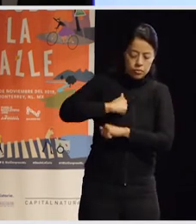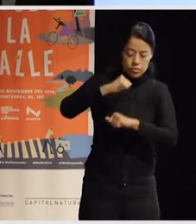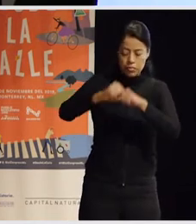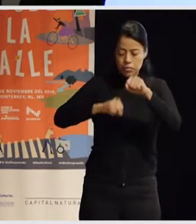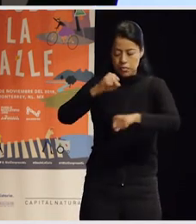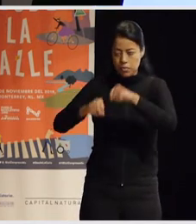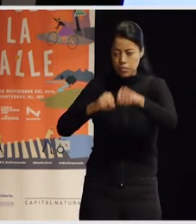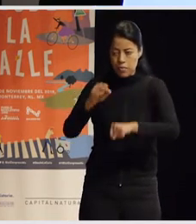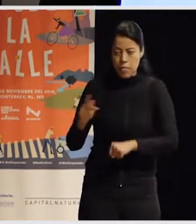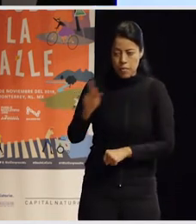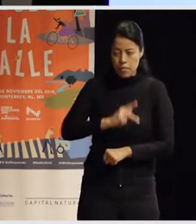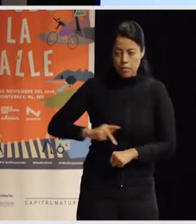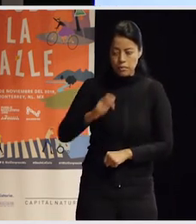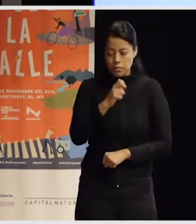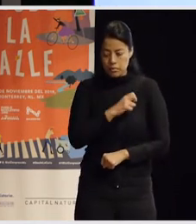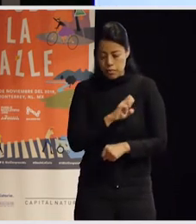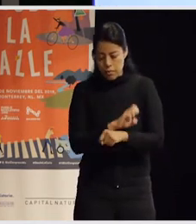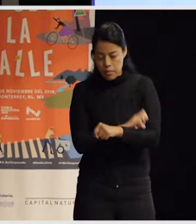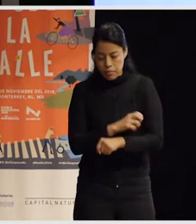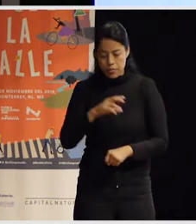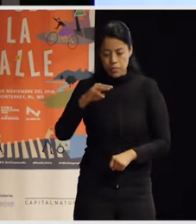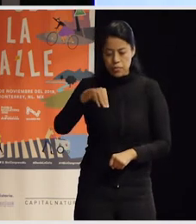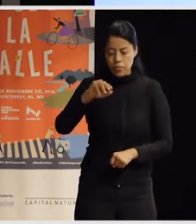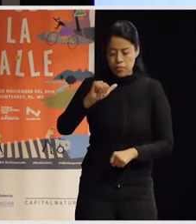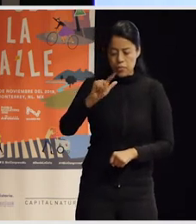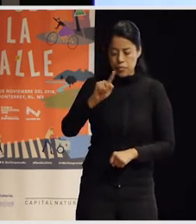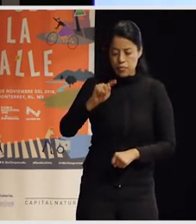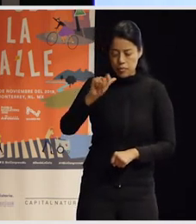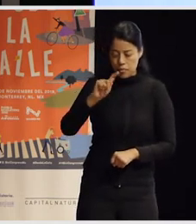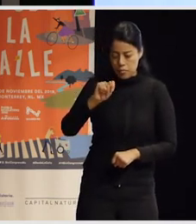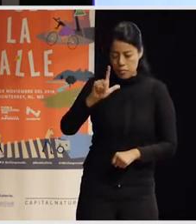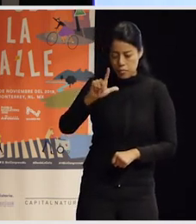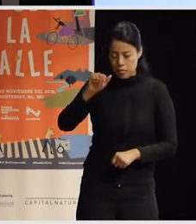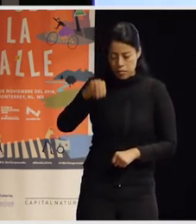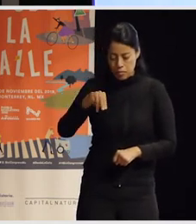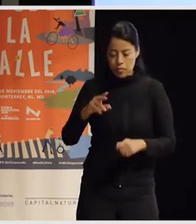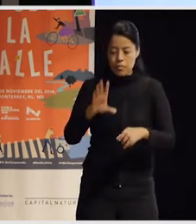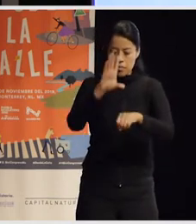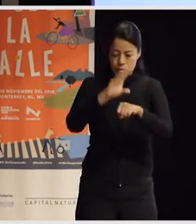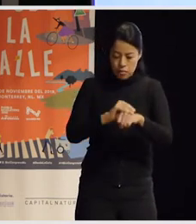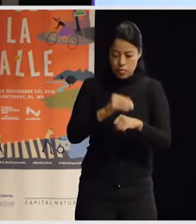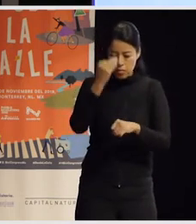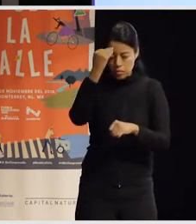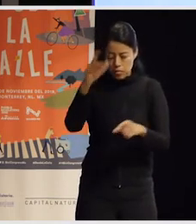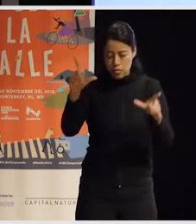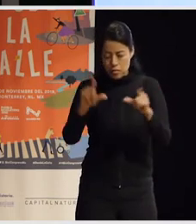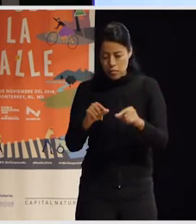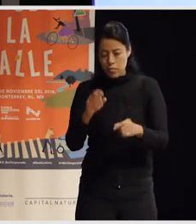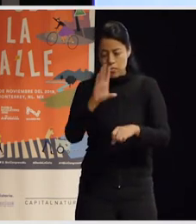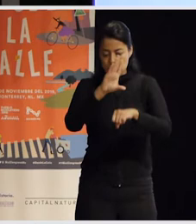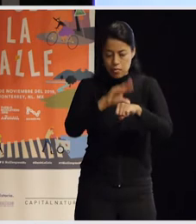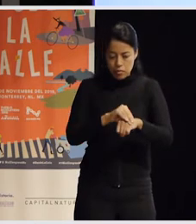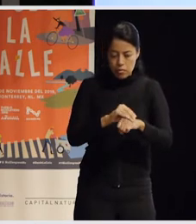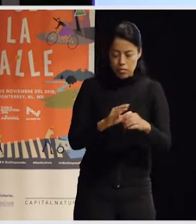pública entonces para más atrás por ejemplo se expidió un permiso temporal ese permiso está basado en un anexo